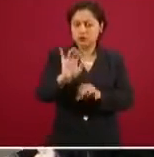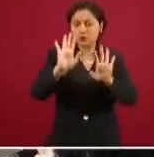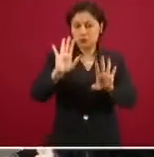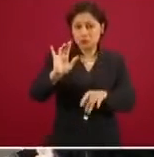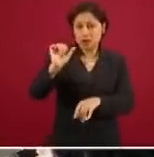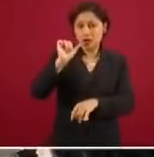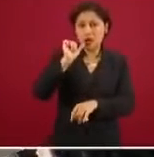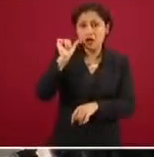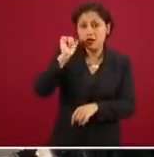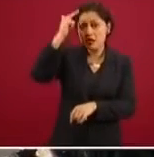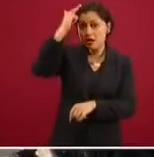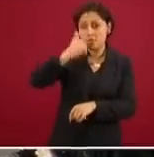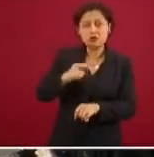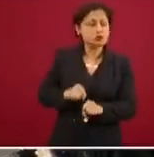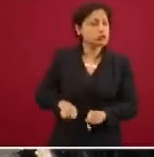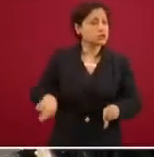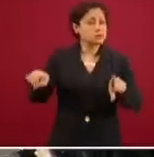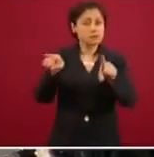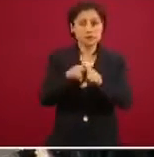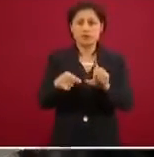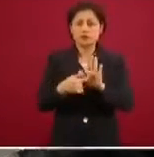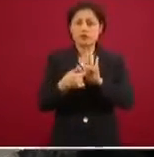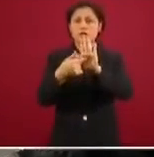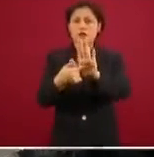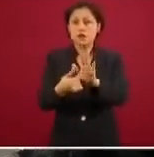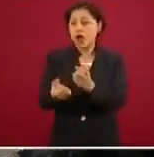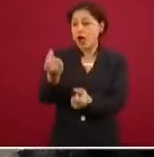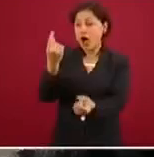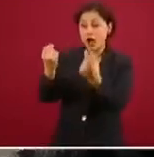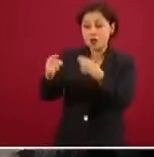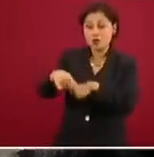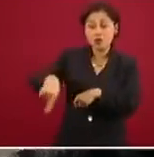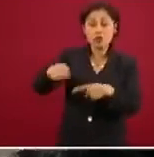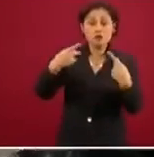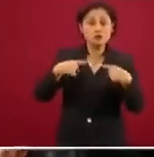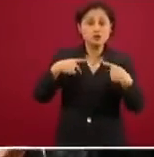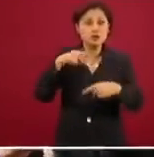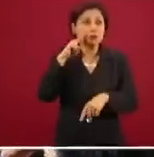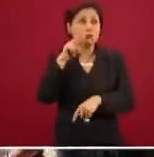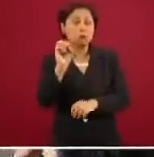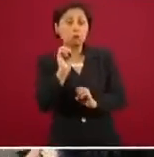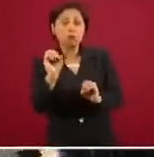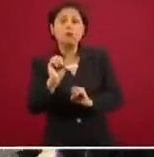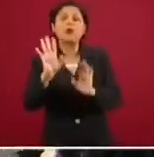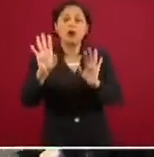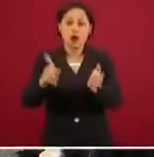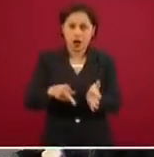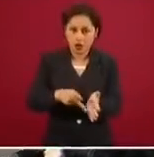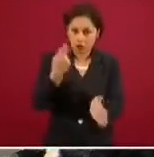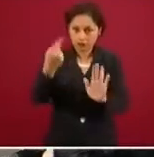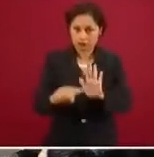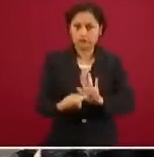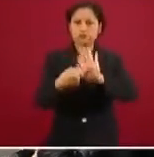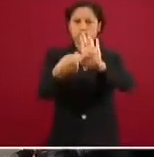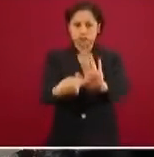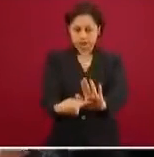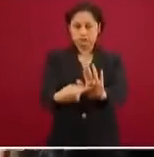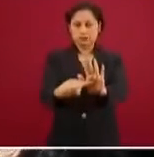anoche como punto referencial para quienes no lo vieron y sobre eso les comento